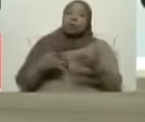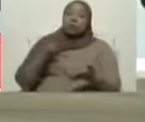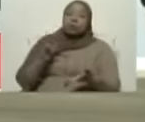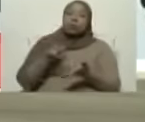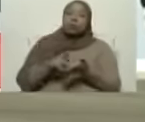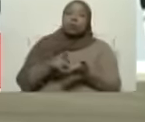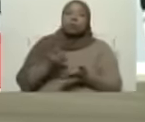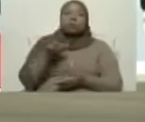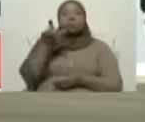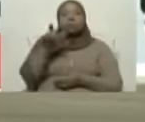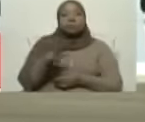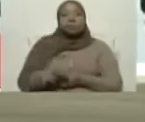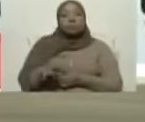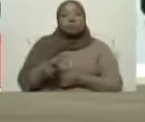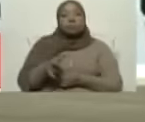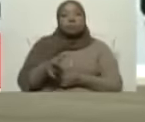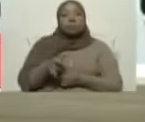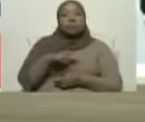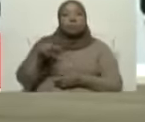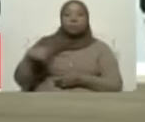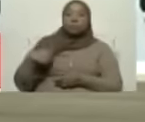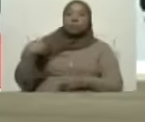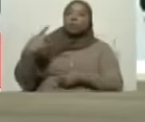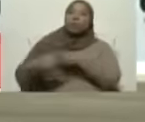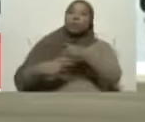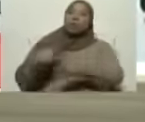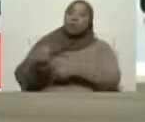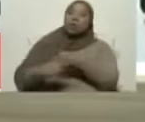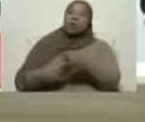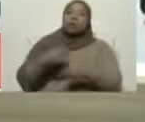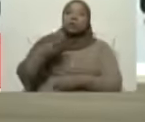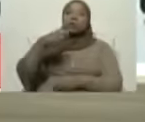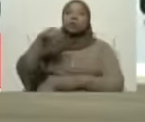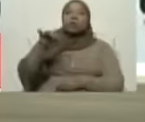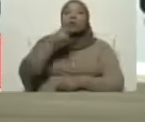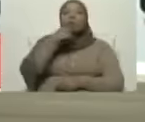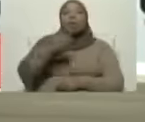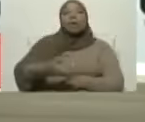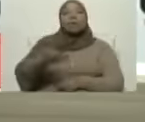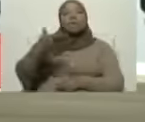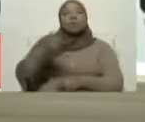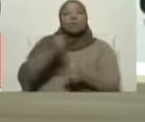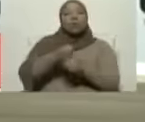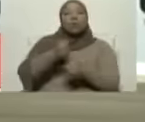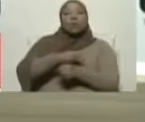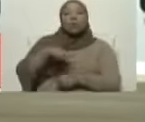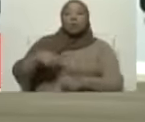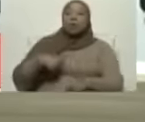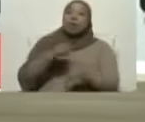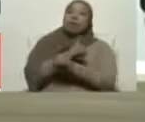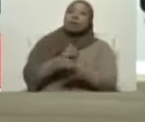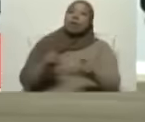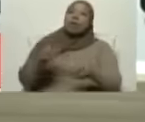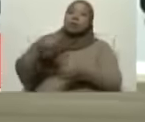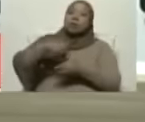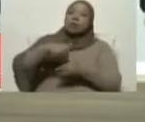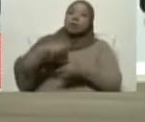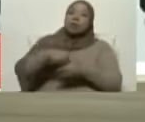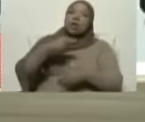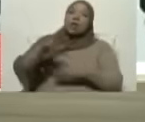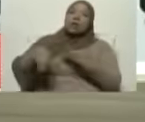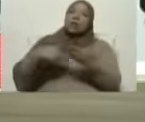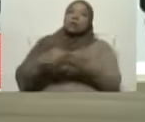su presencia en un proceso electoral tan importante para la democracia, la paz de la